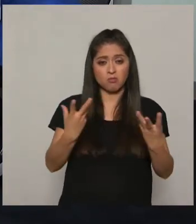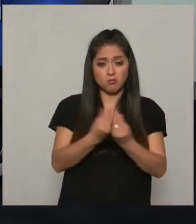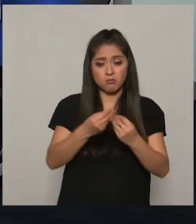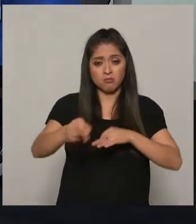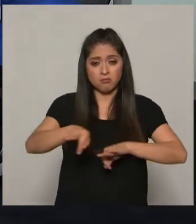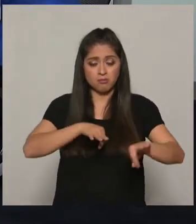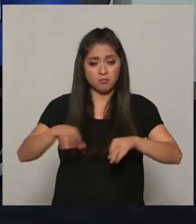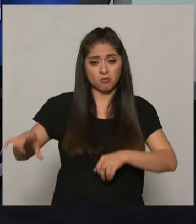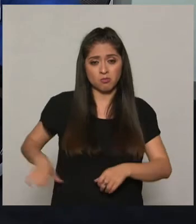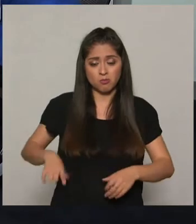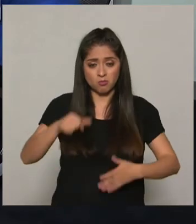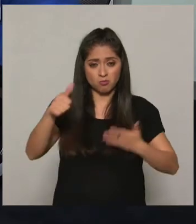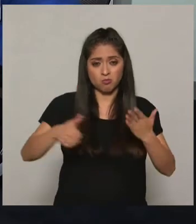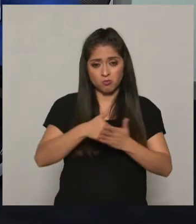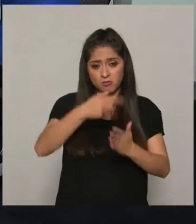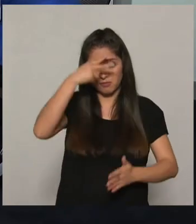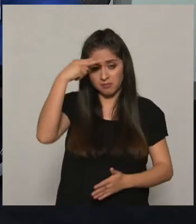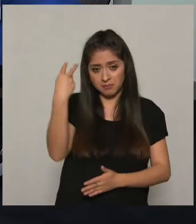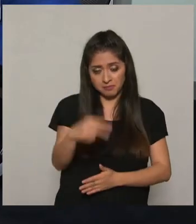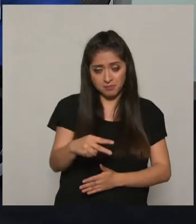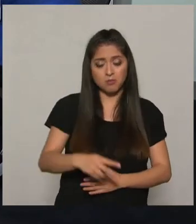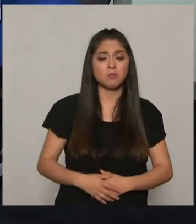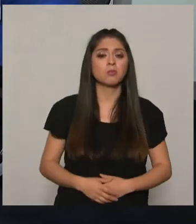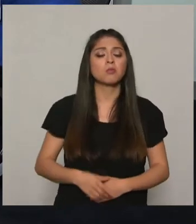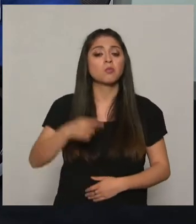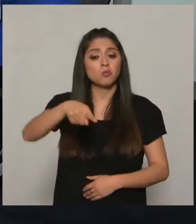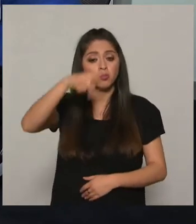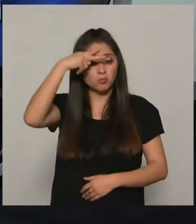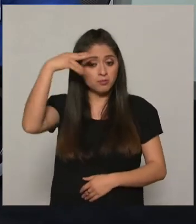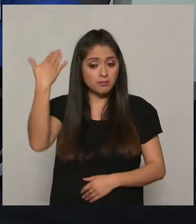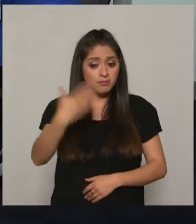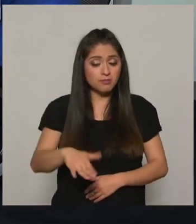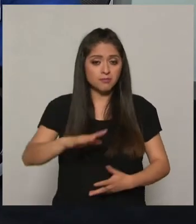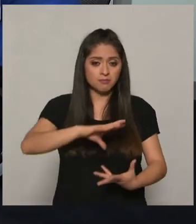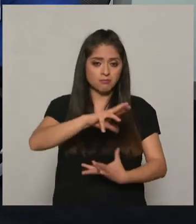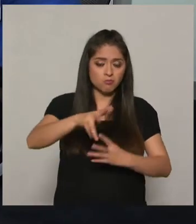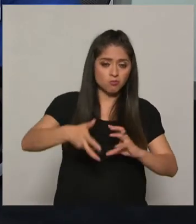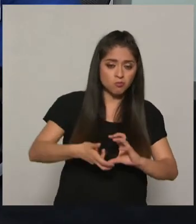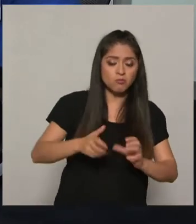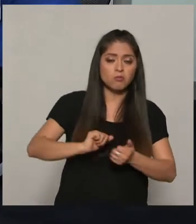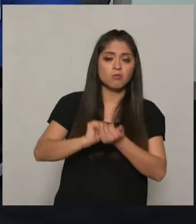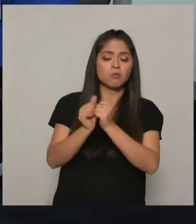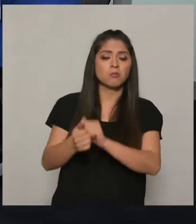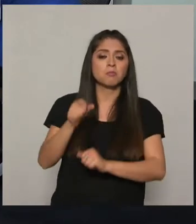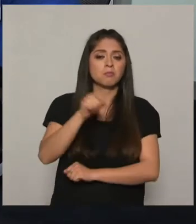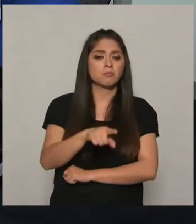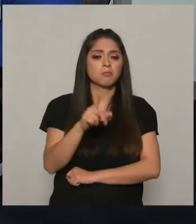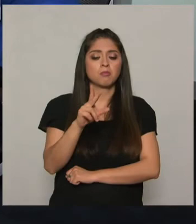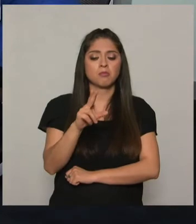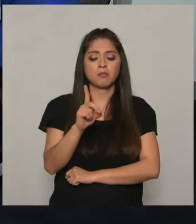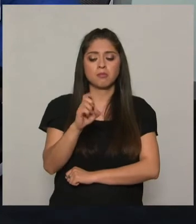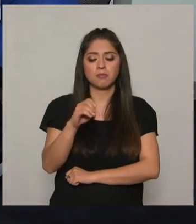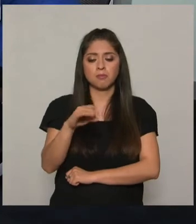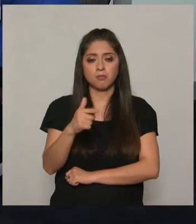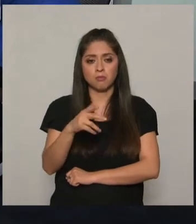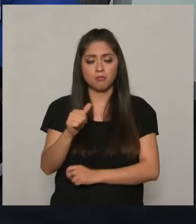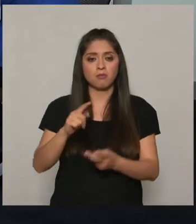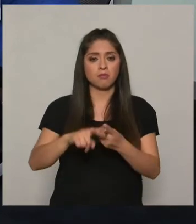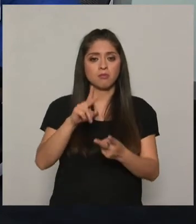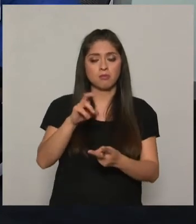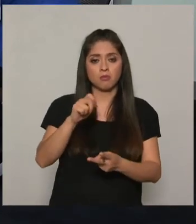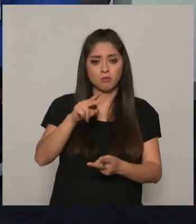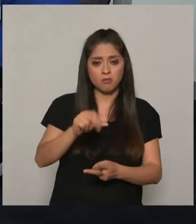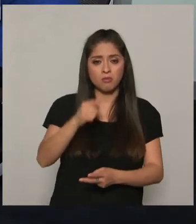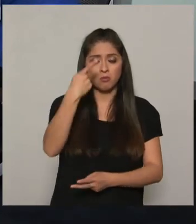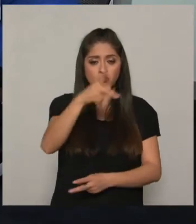Ciudad de México y tú sabes bien que la demagogia existe, la retórica también, pero hay personas que sí están demostrando con